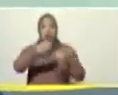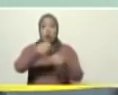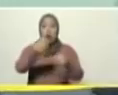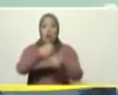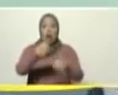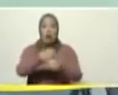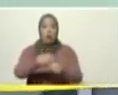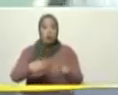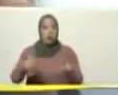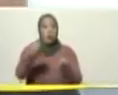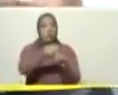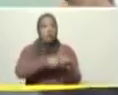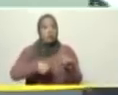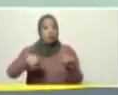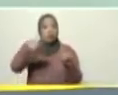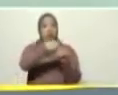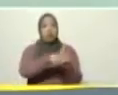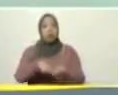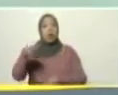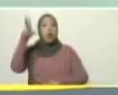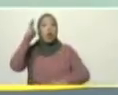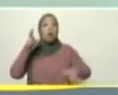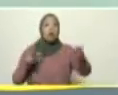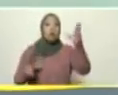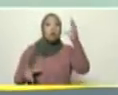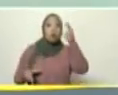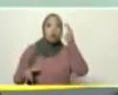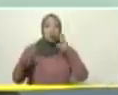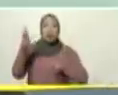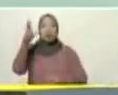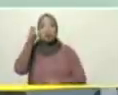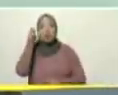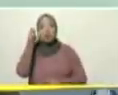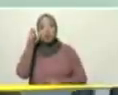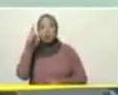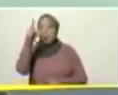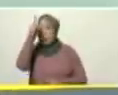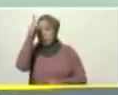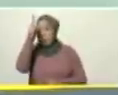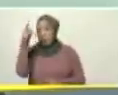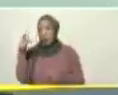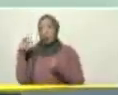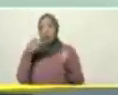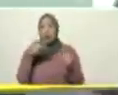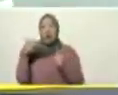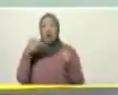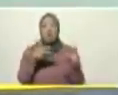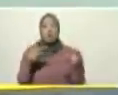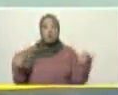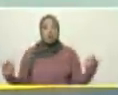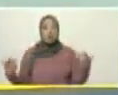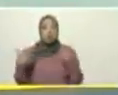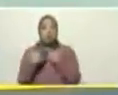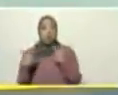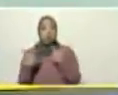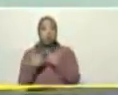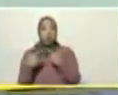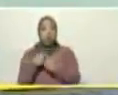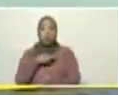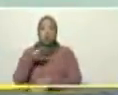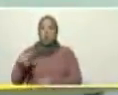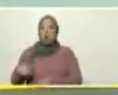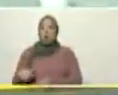Sin embargo, hubo mucha gente humilde que escuchó esos cantos de sirena y fueron a la guerra a matarse. Y creo que una obligación nuestra